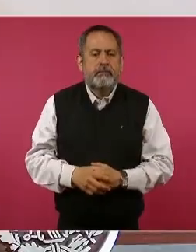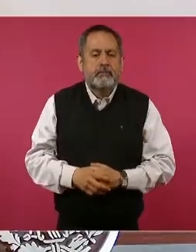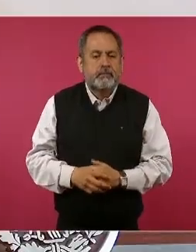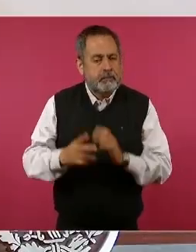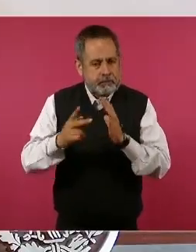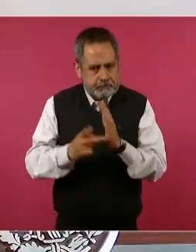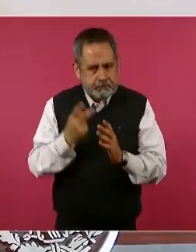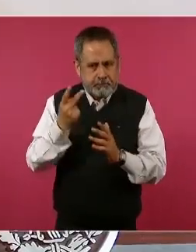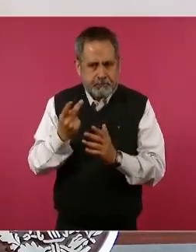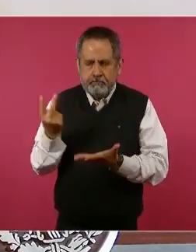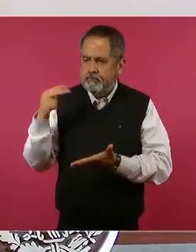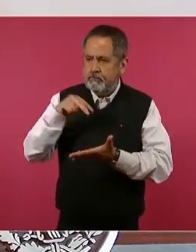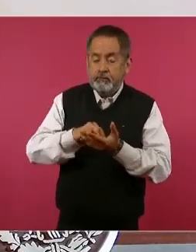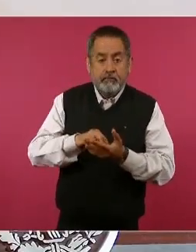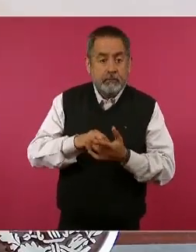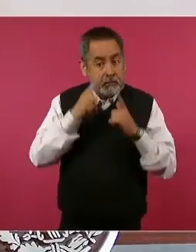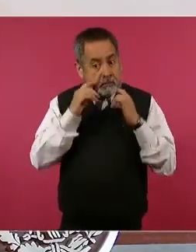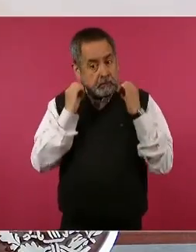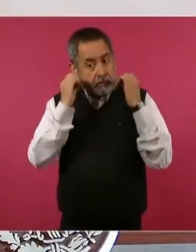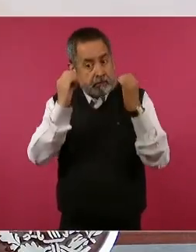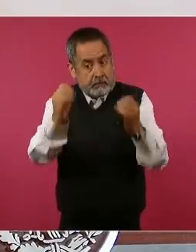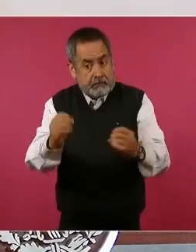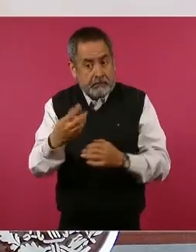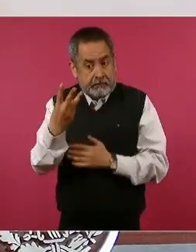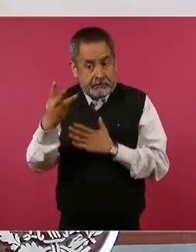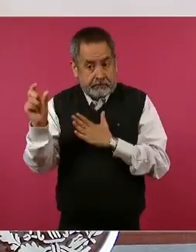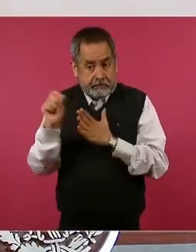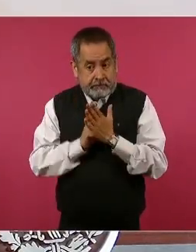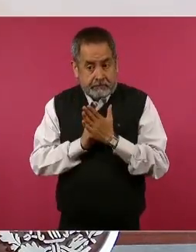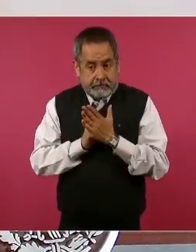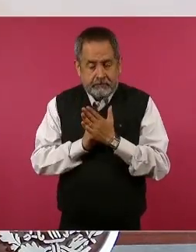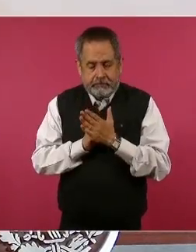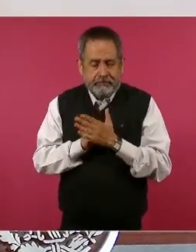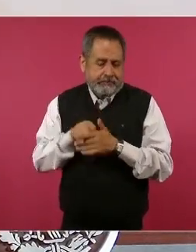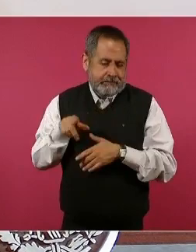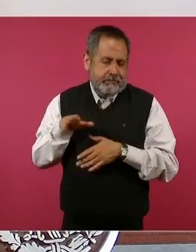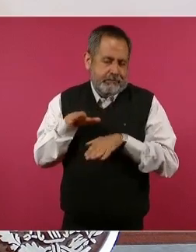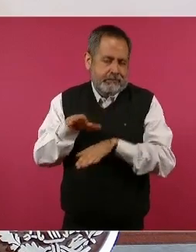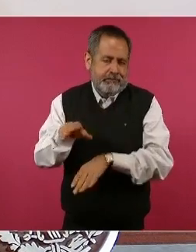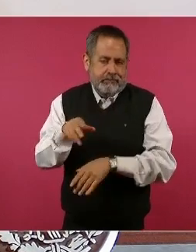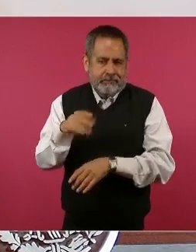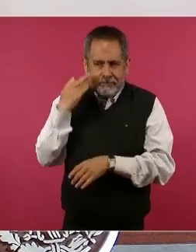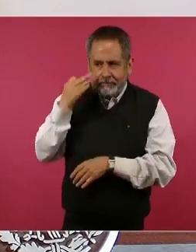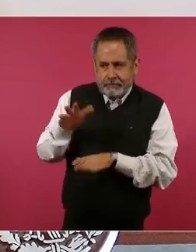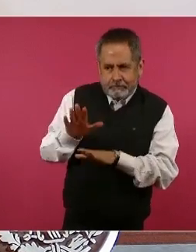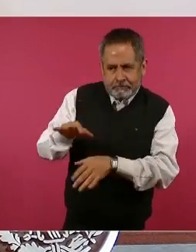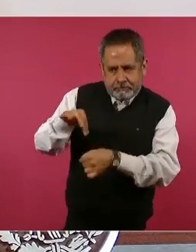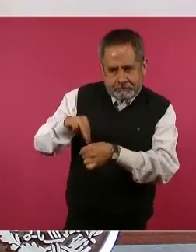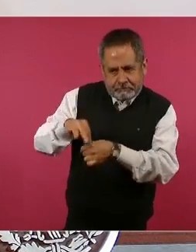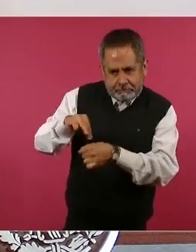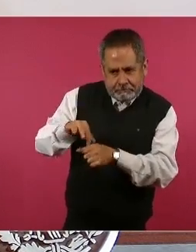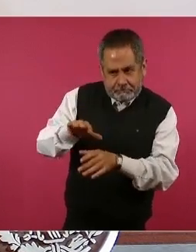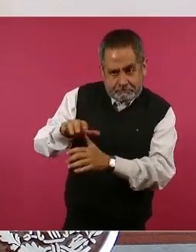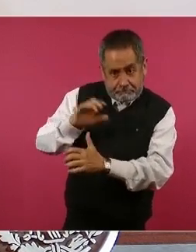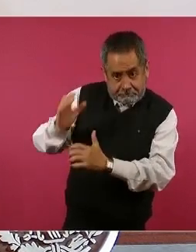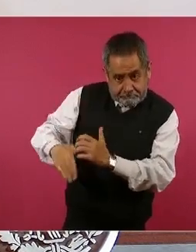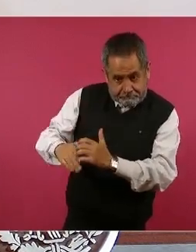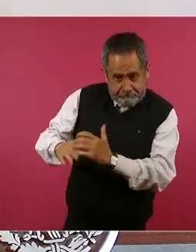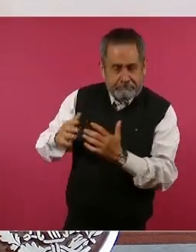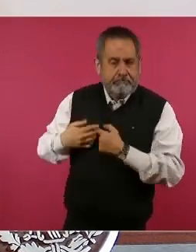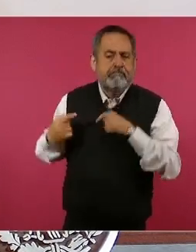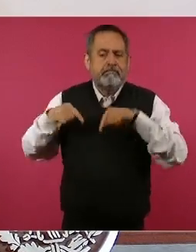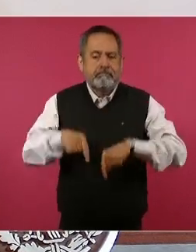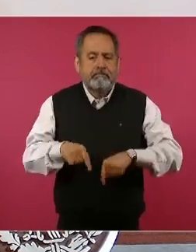Regresamos después de estos 3 meses de proceso electoral para dar cuenta del inmenso trabajo que